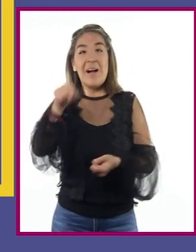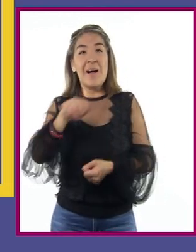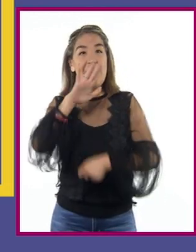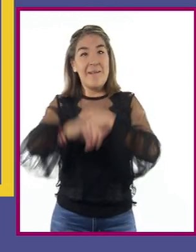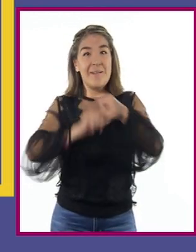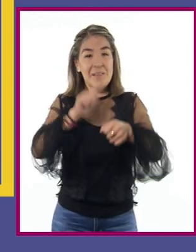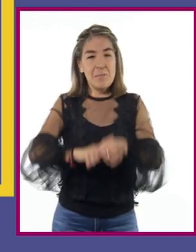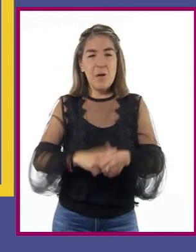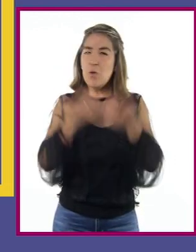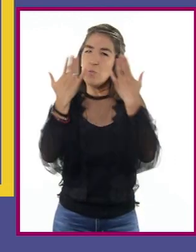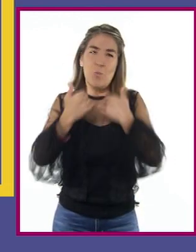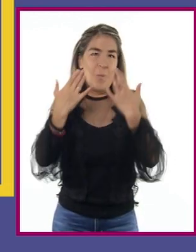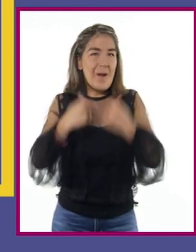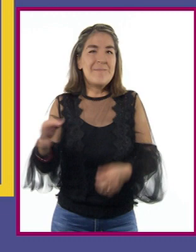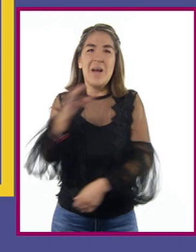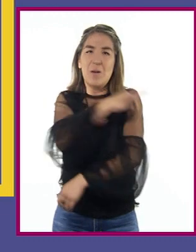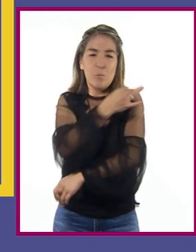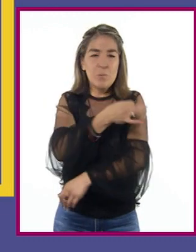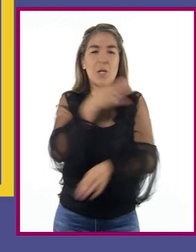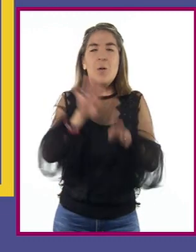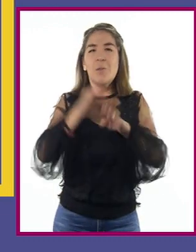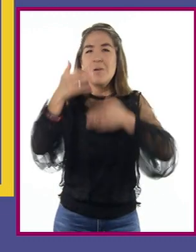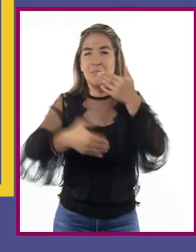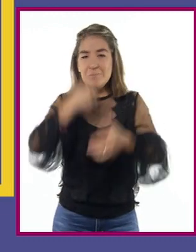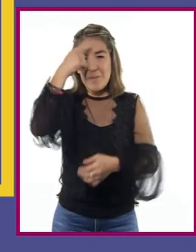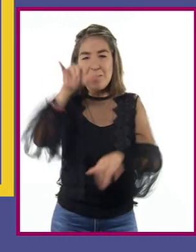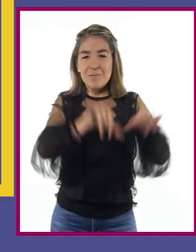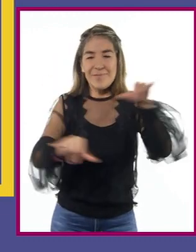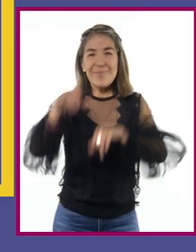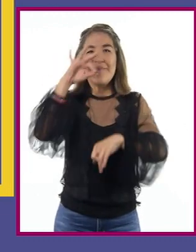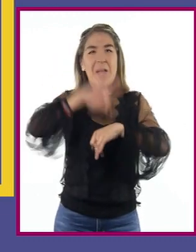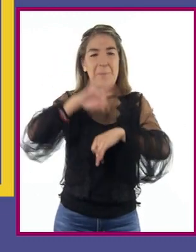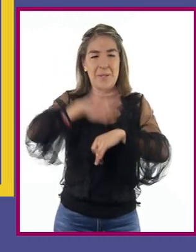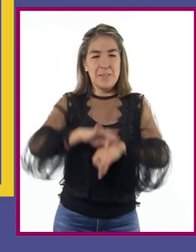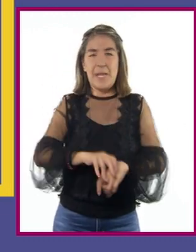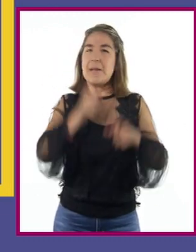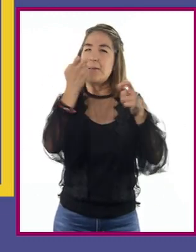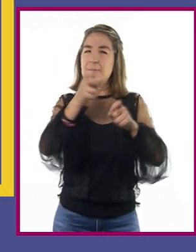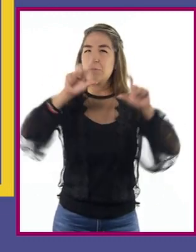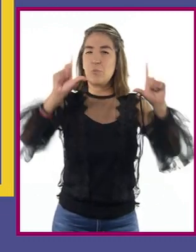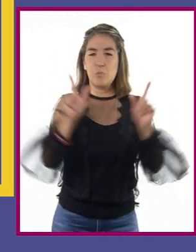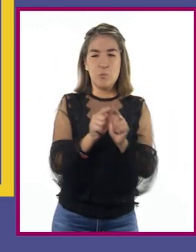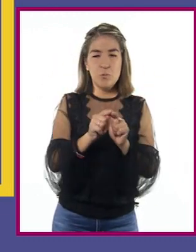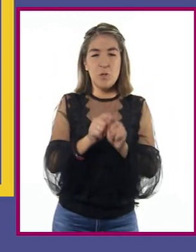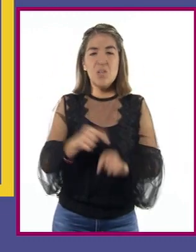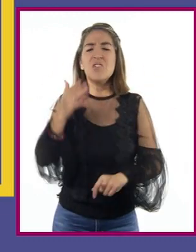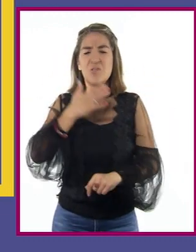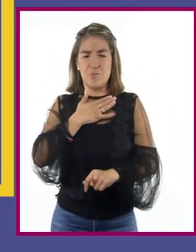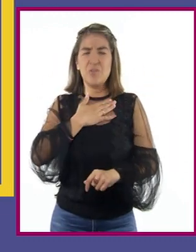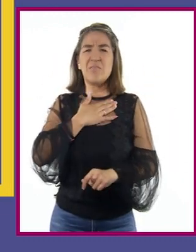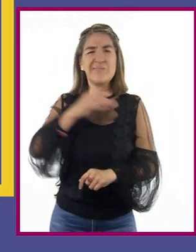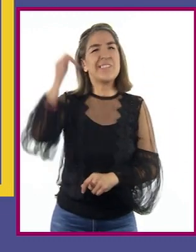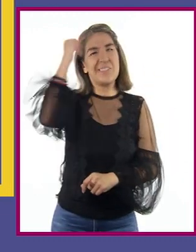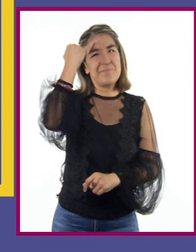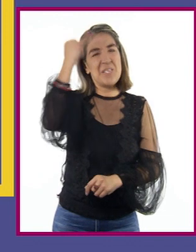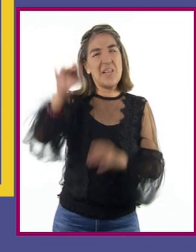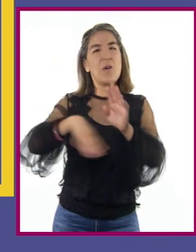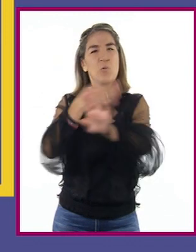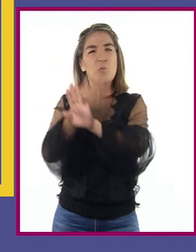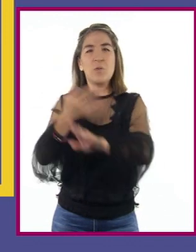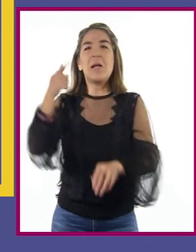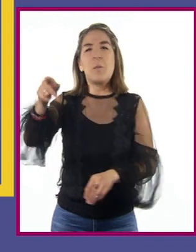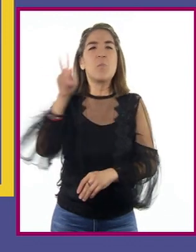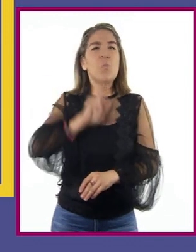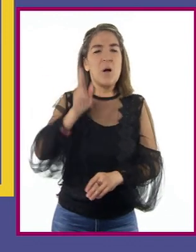existirían vacunas y avances en la industria farmacéutica. En conclusión, yo estoy en contra de que se experimente con animales